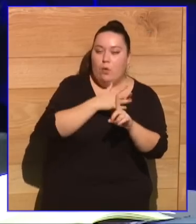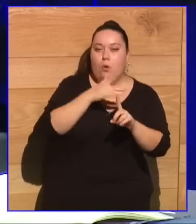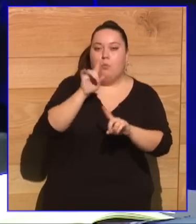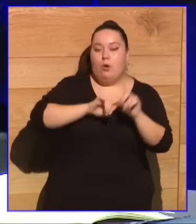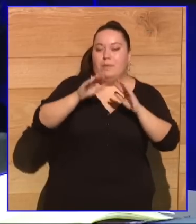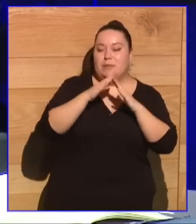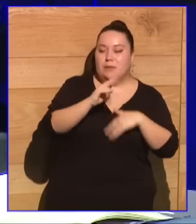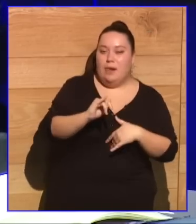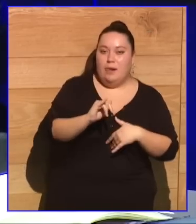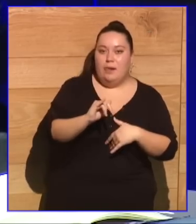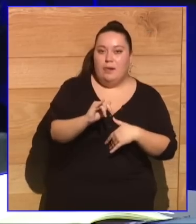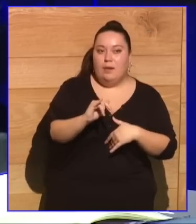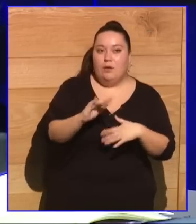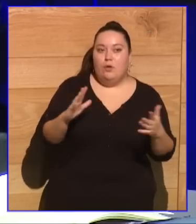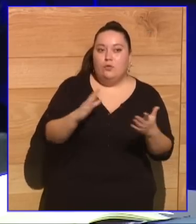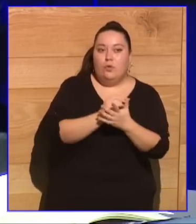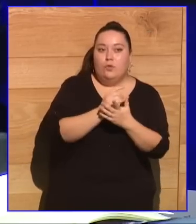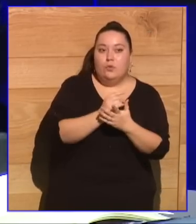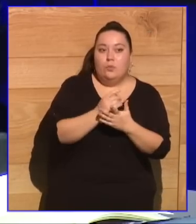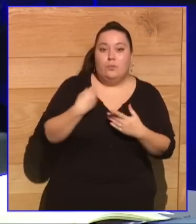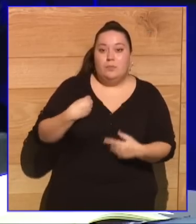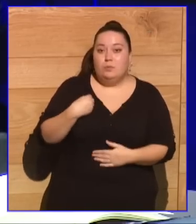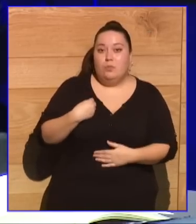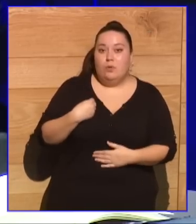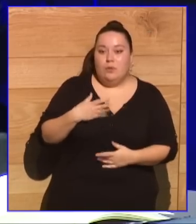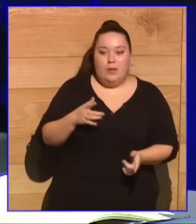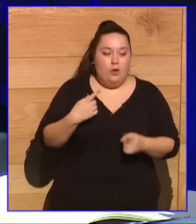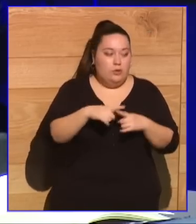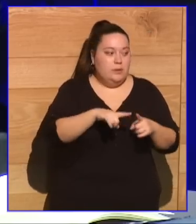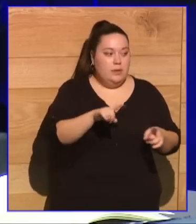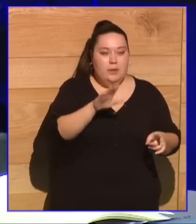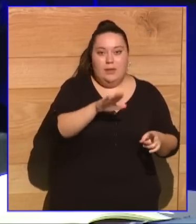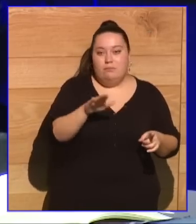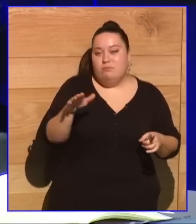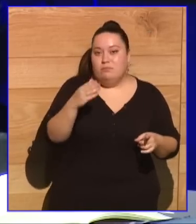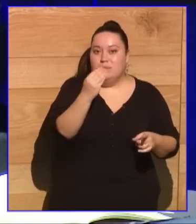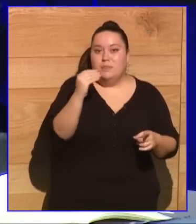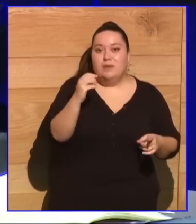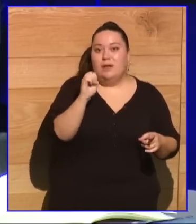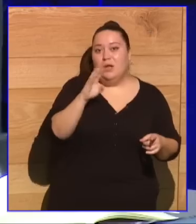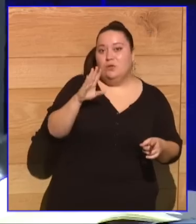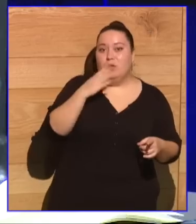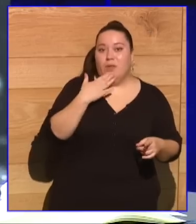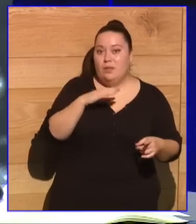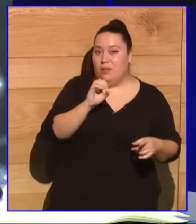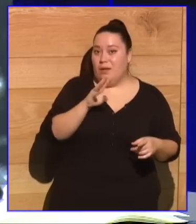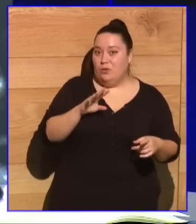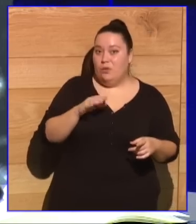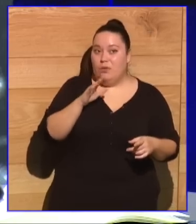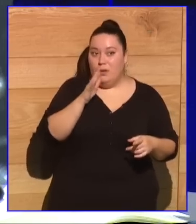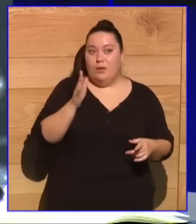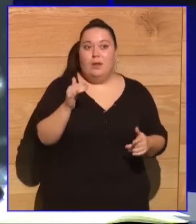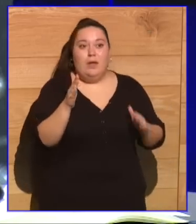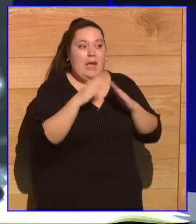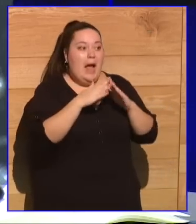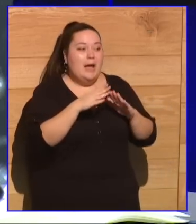problemas en casa. Fijaos que todos son ideas de cortometraje de chaval de 14 años, Sí, ¿no? sí. Este tío está maltratando a los niños porque en casa es la mujer la que